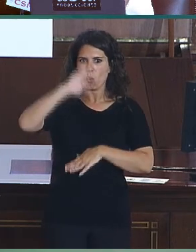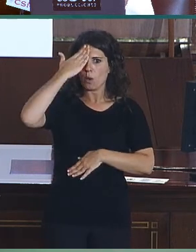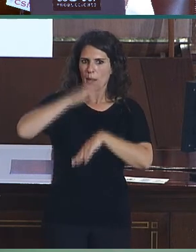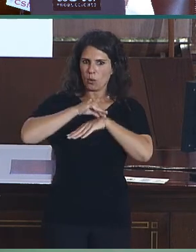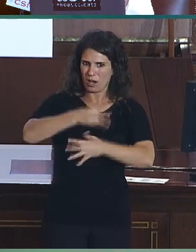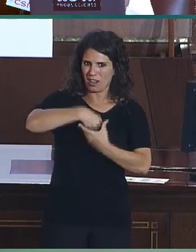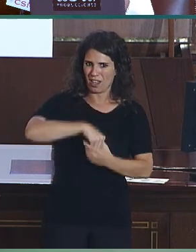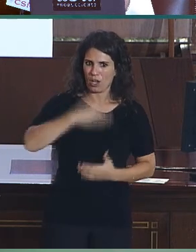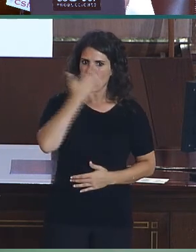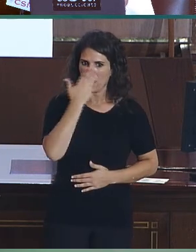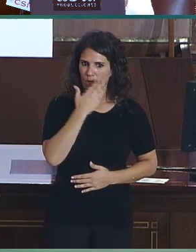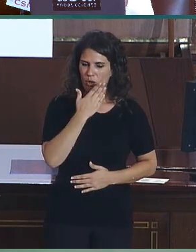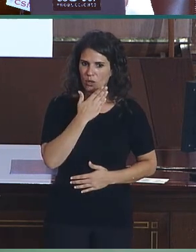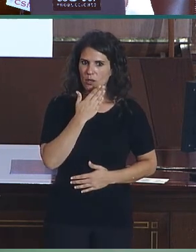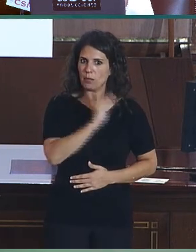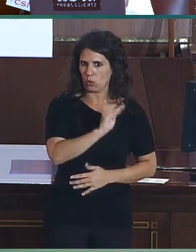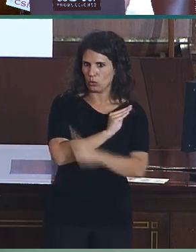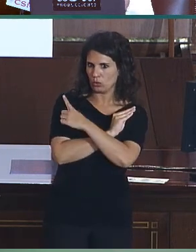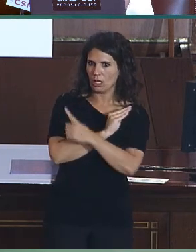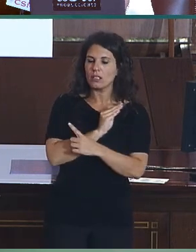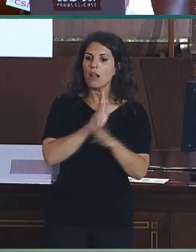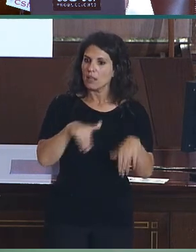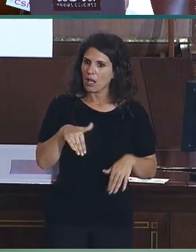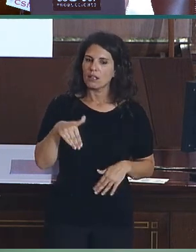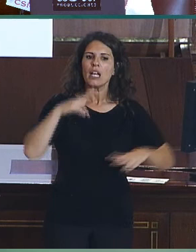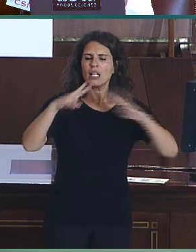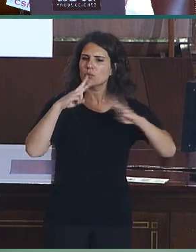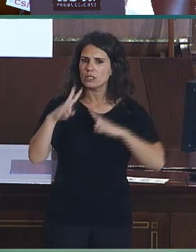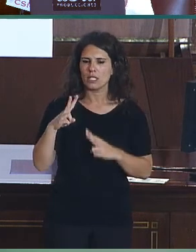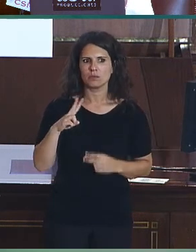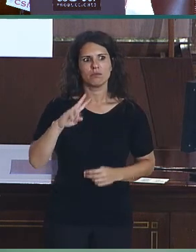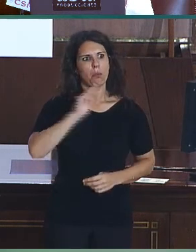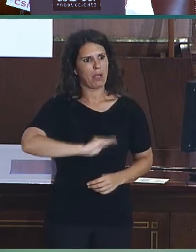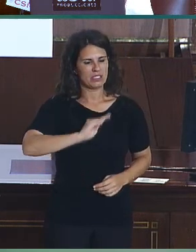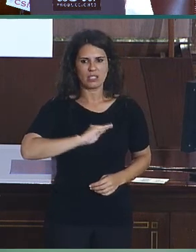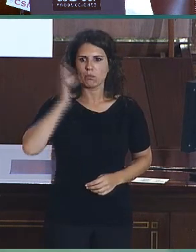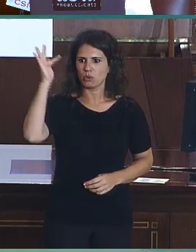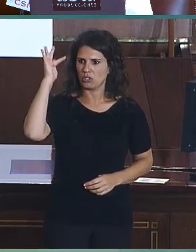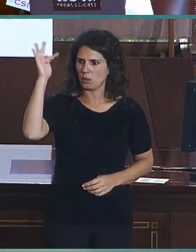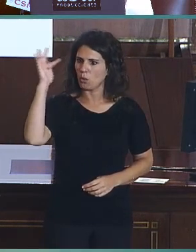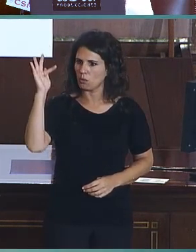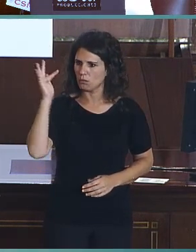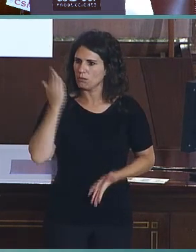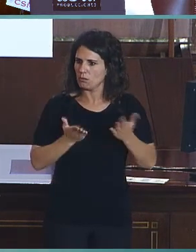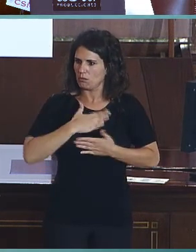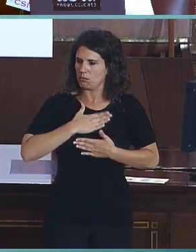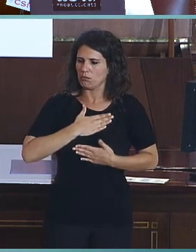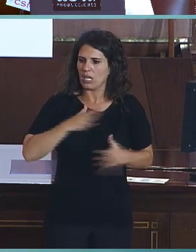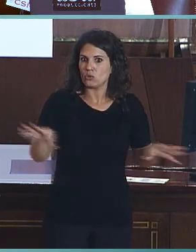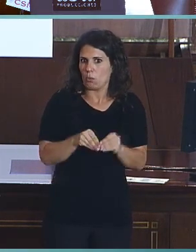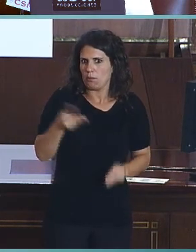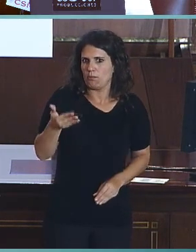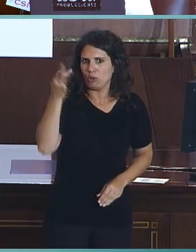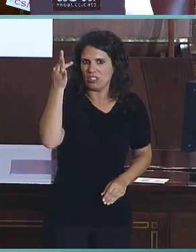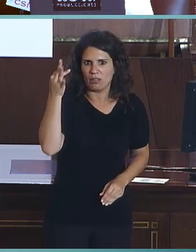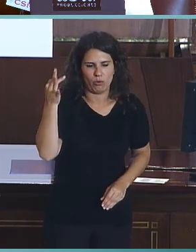colegio. Es bastante favorable. Esto yo creo que hay que valorarlo positivamente.